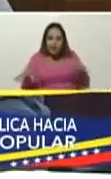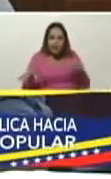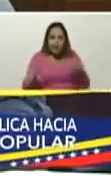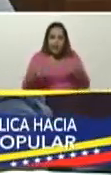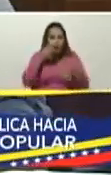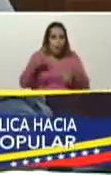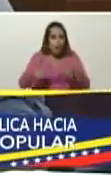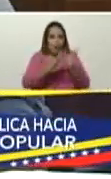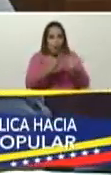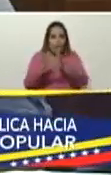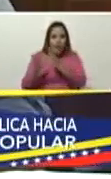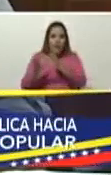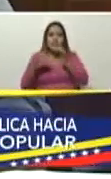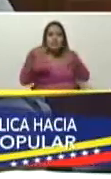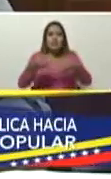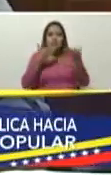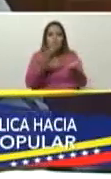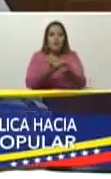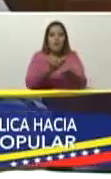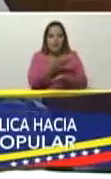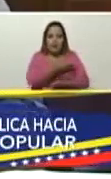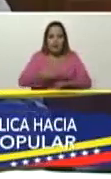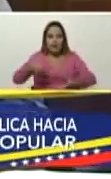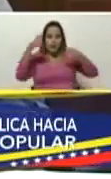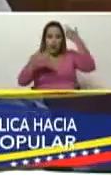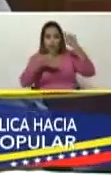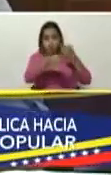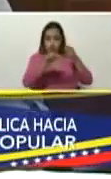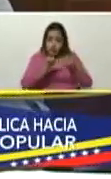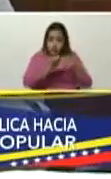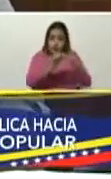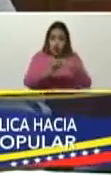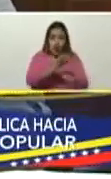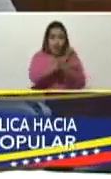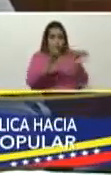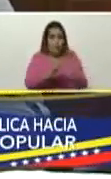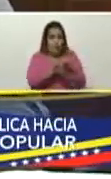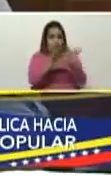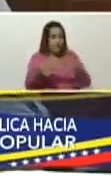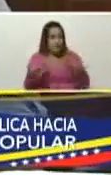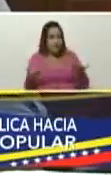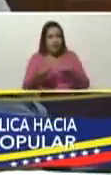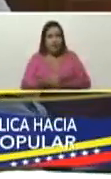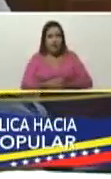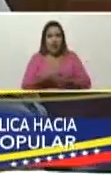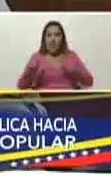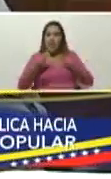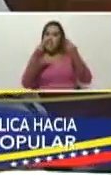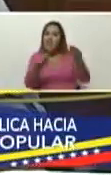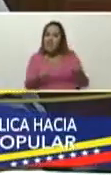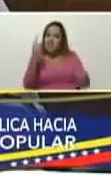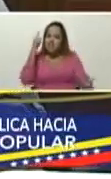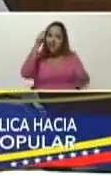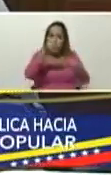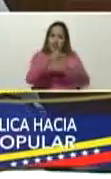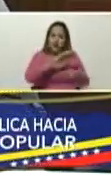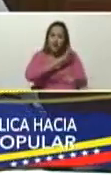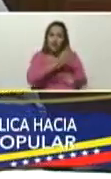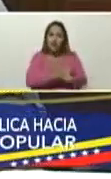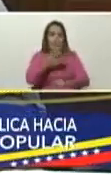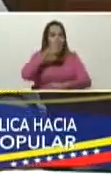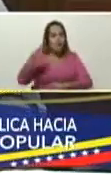el planteamiento que siempre ha hecho Chávez, y usted también lo refuerza de manera determinante, es entregarle directamente el